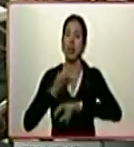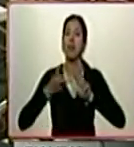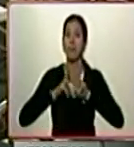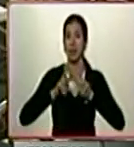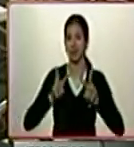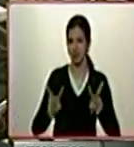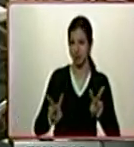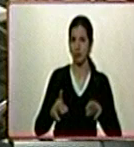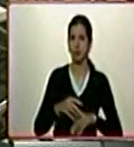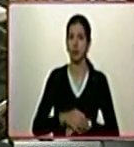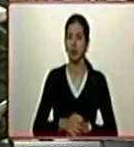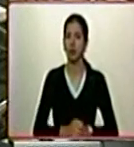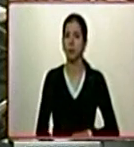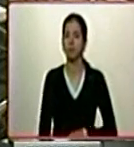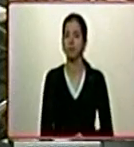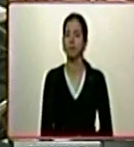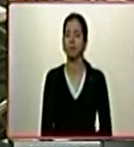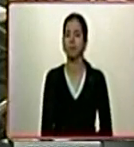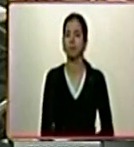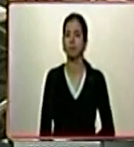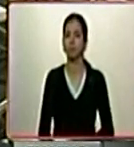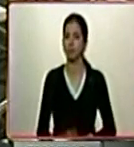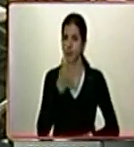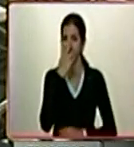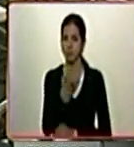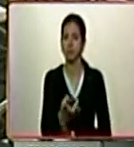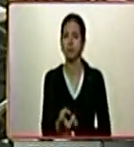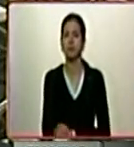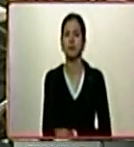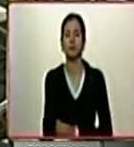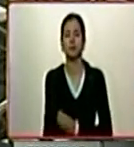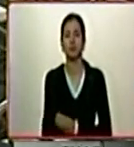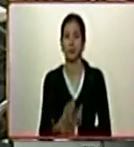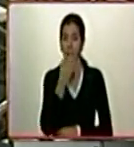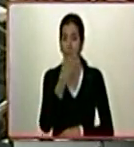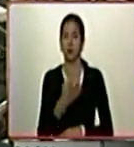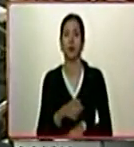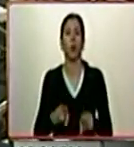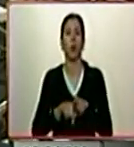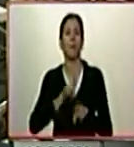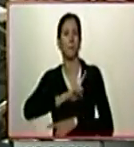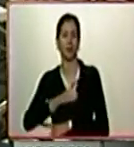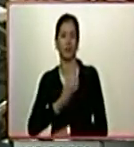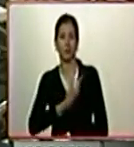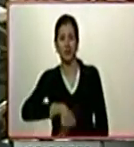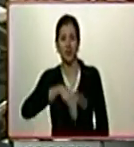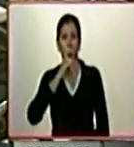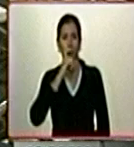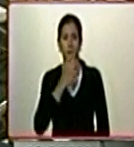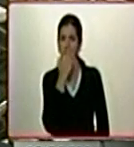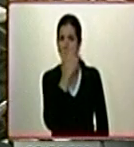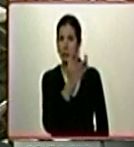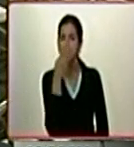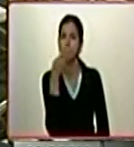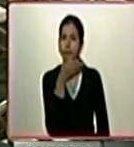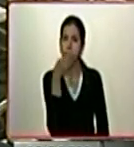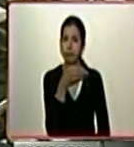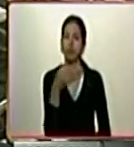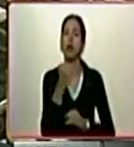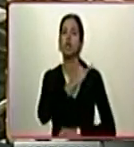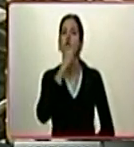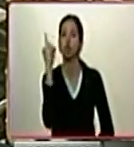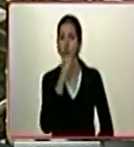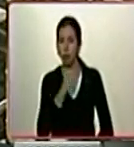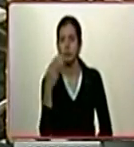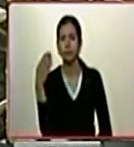Hemos estado visitando por instrucciones directas del comandante presidente el estado Zulia. Ahí me he reunido